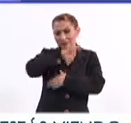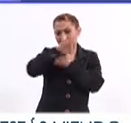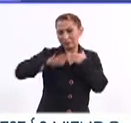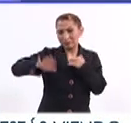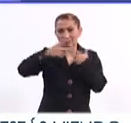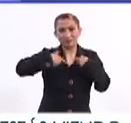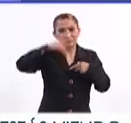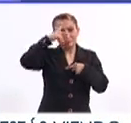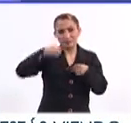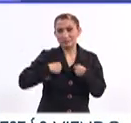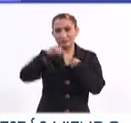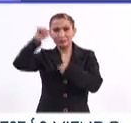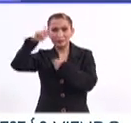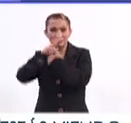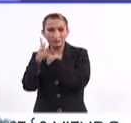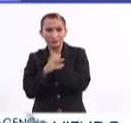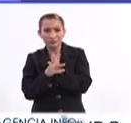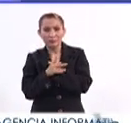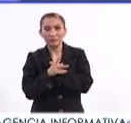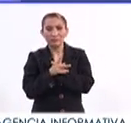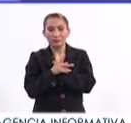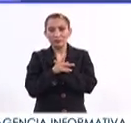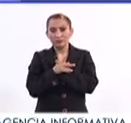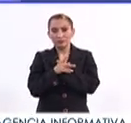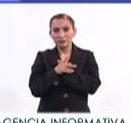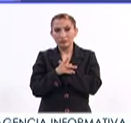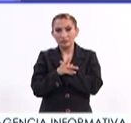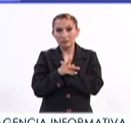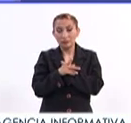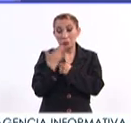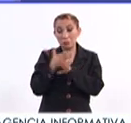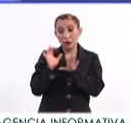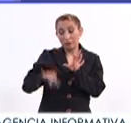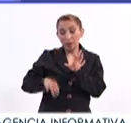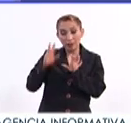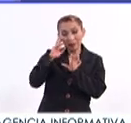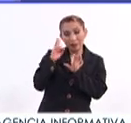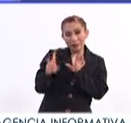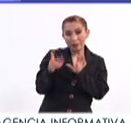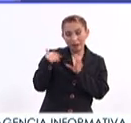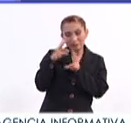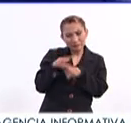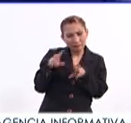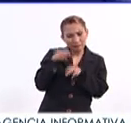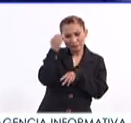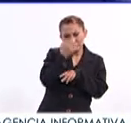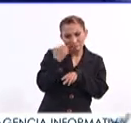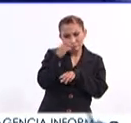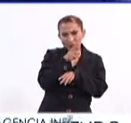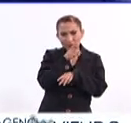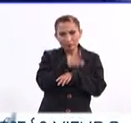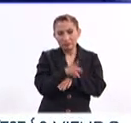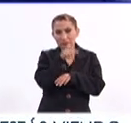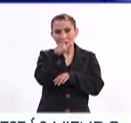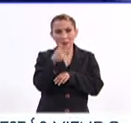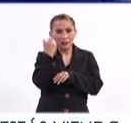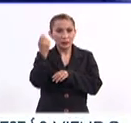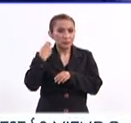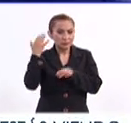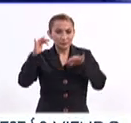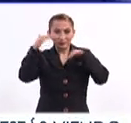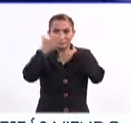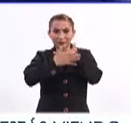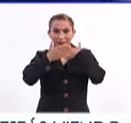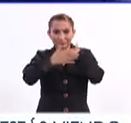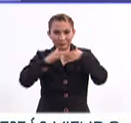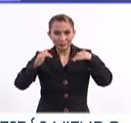estos mexicanos que residen en el exterior de nuestro país. Será muy interesante analizar los resultados después de estos foros que se van